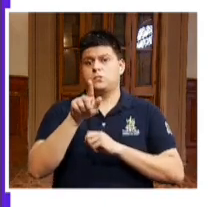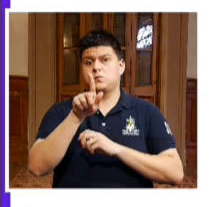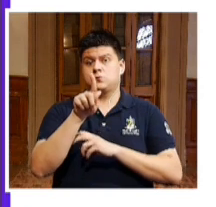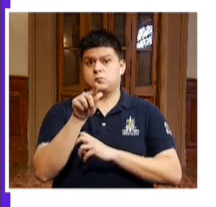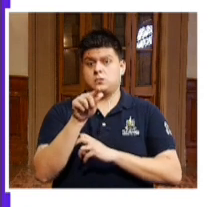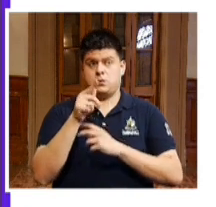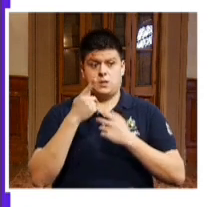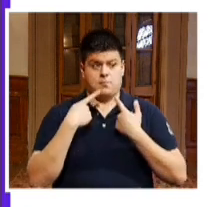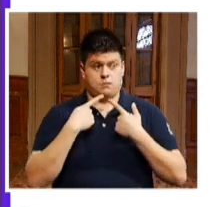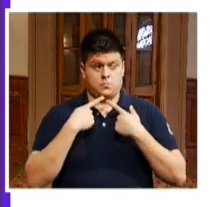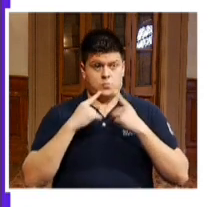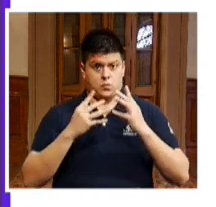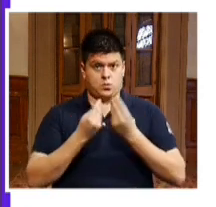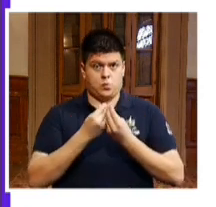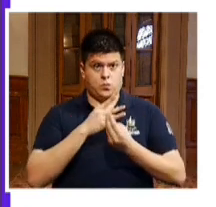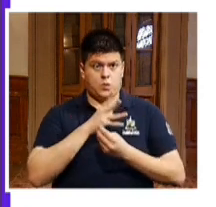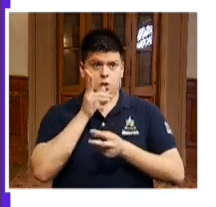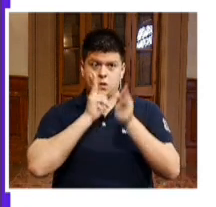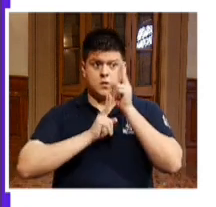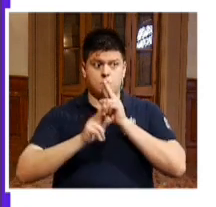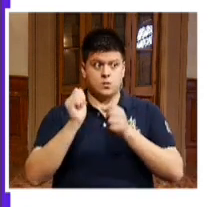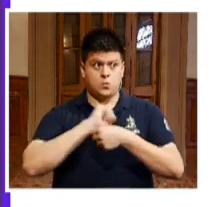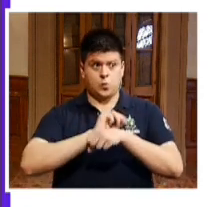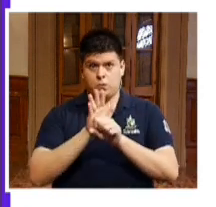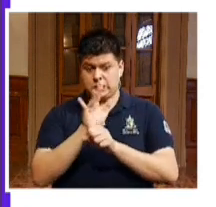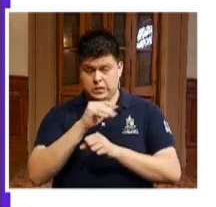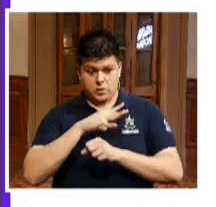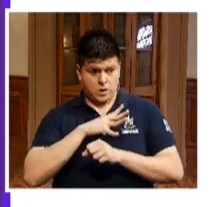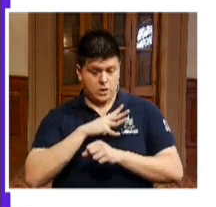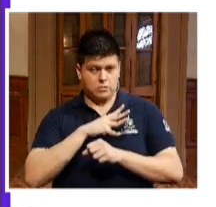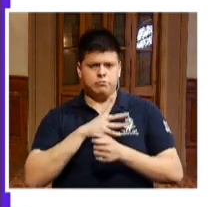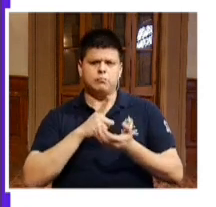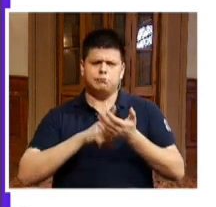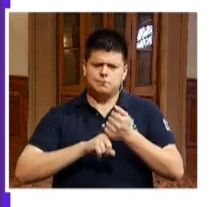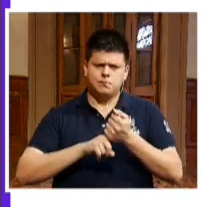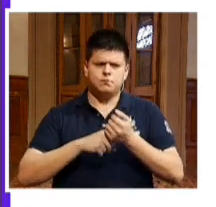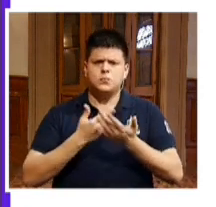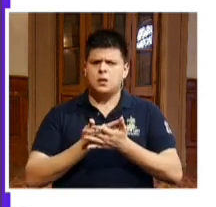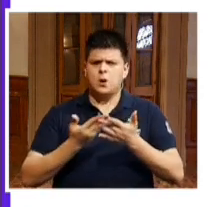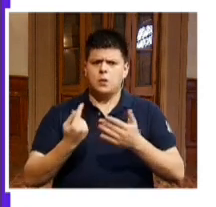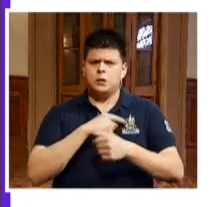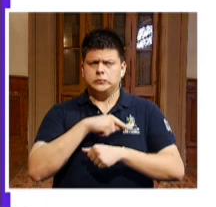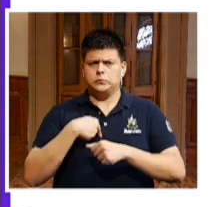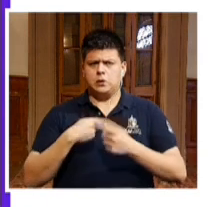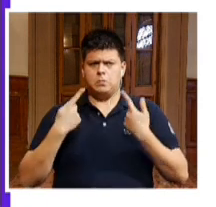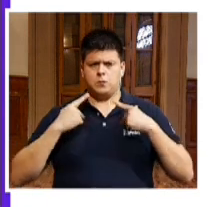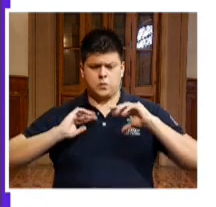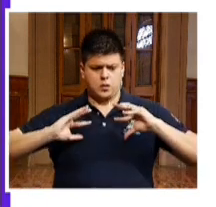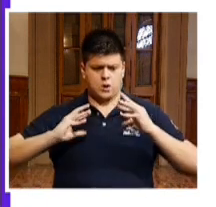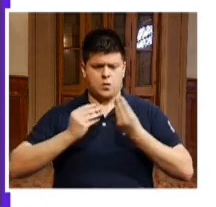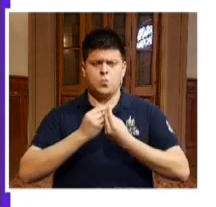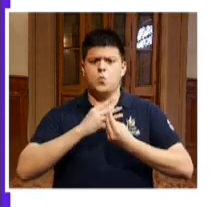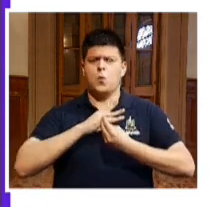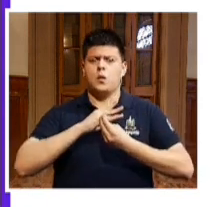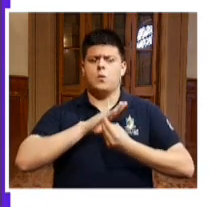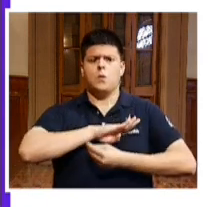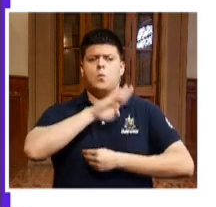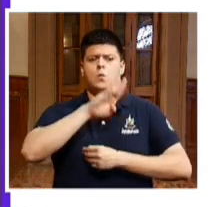266,870 personas para COVID-19 y hoy estamos agregando al número total de